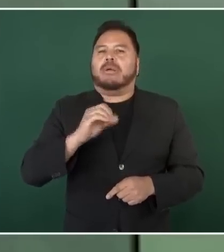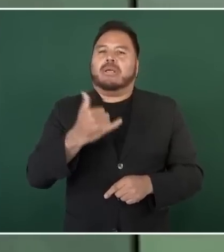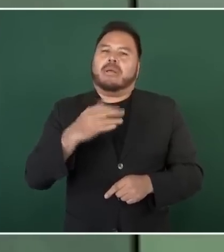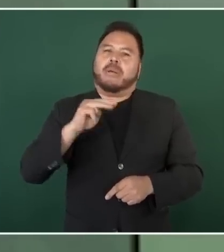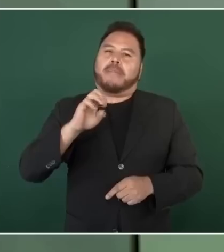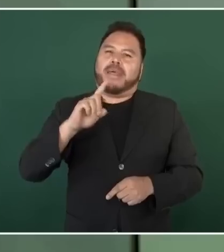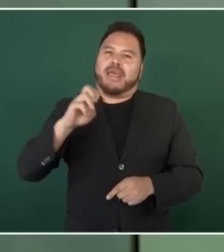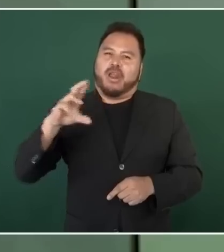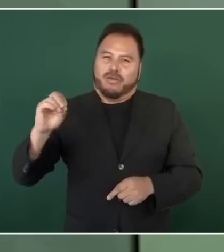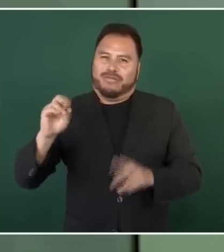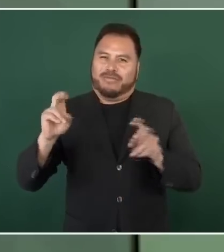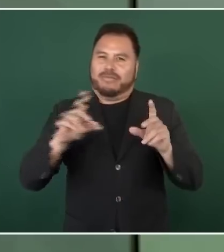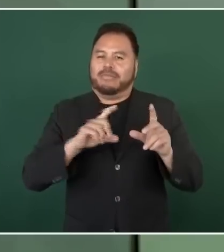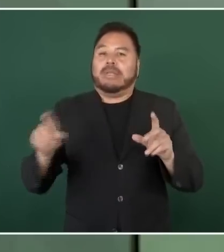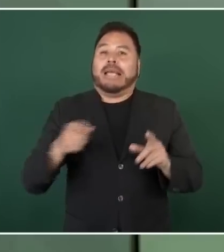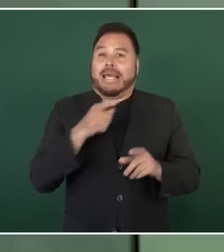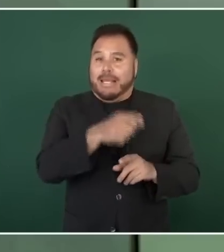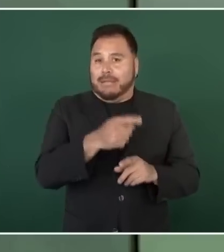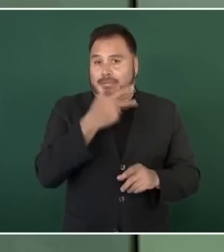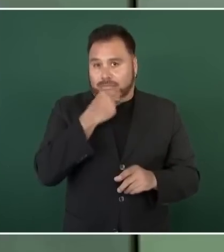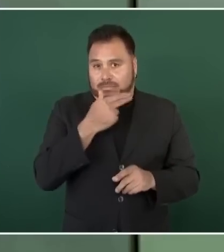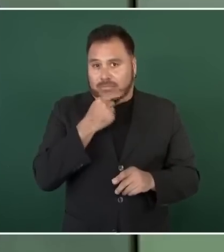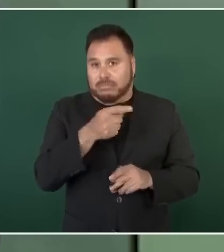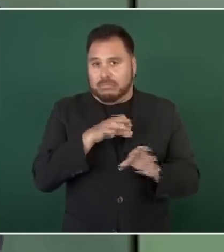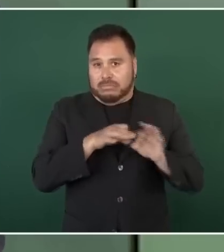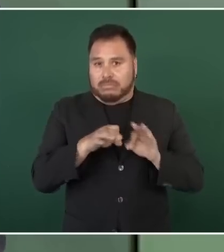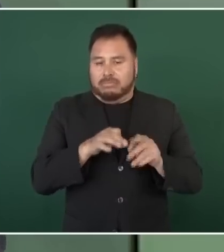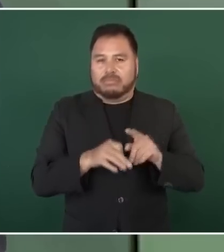la democracia.